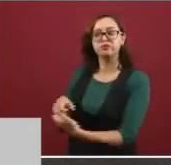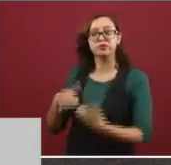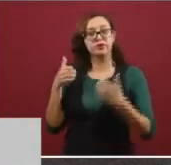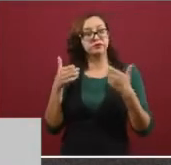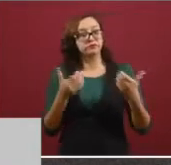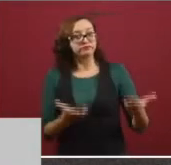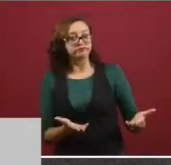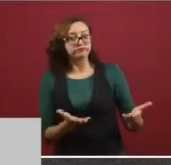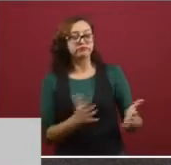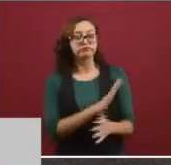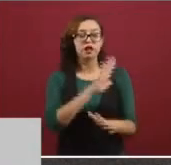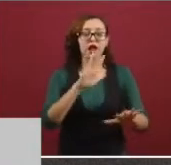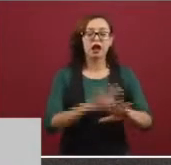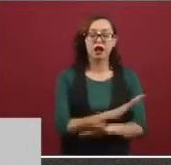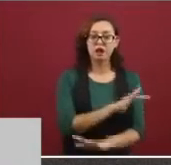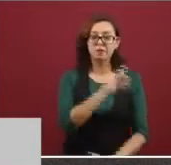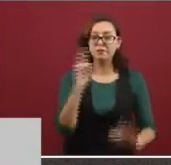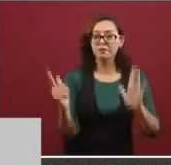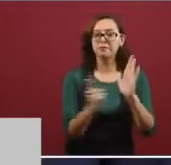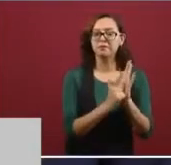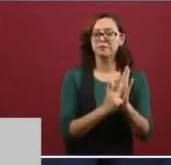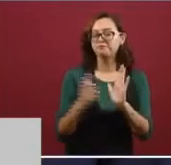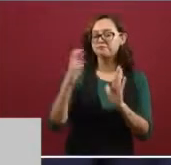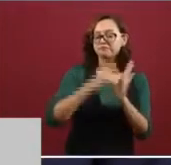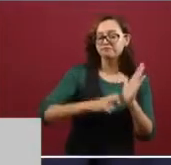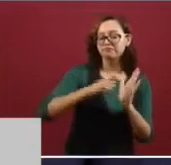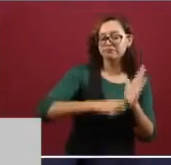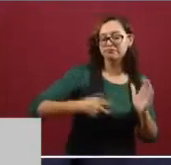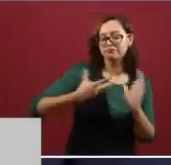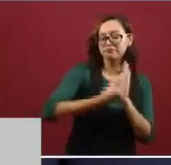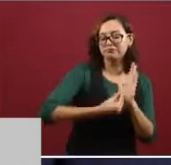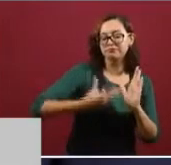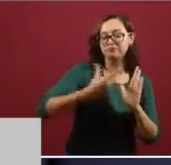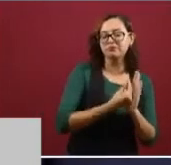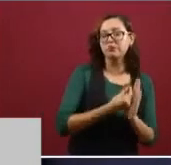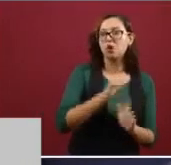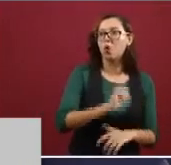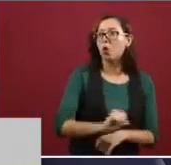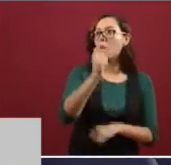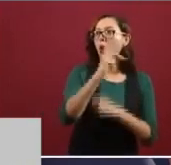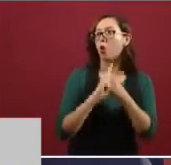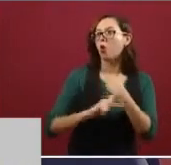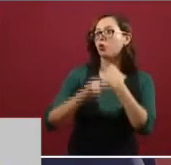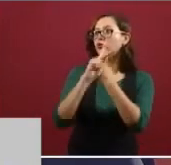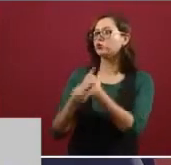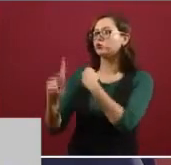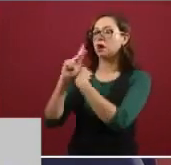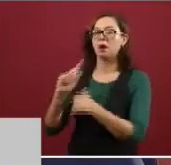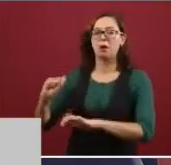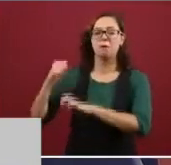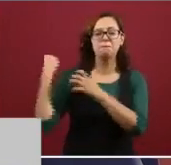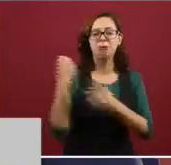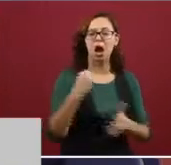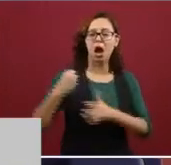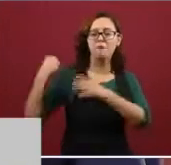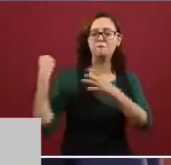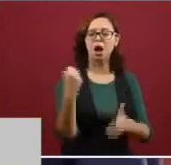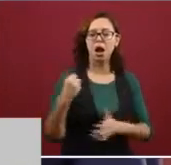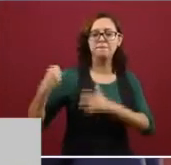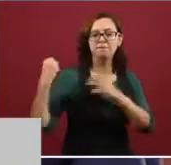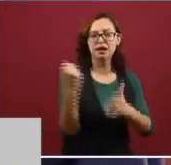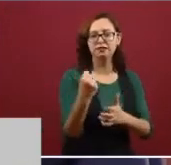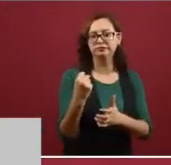De los 107 contratos entregados por Pemex, no han invertido para la extracción de petróleo y solo 2 prevén una producción para fin de año.